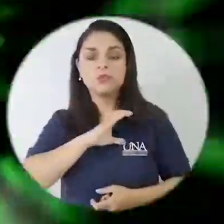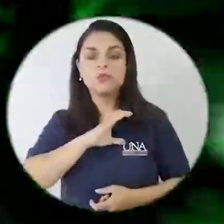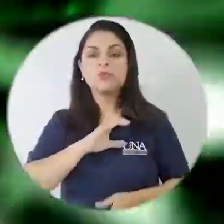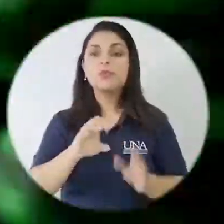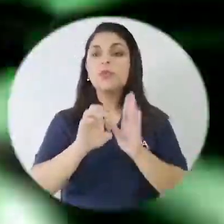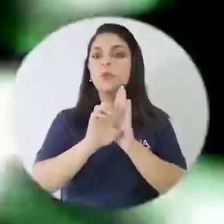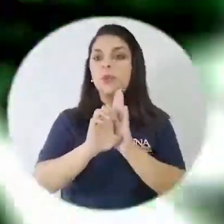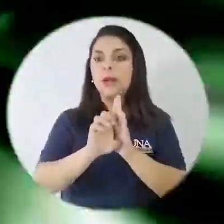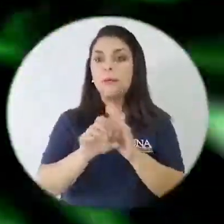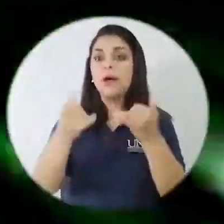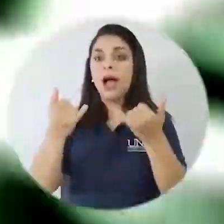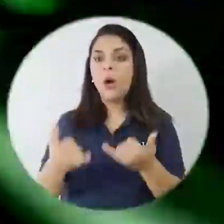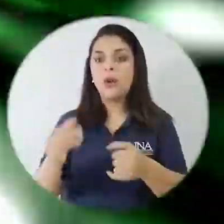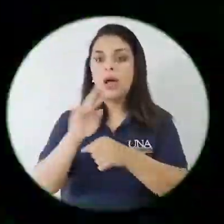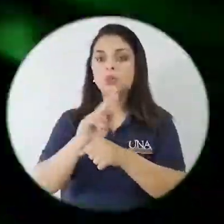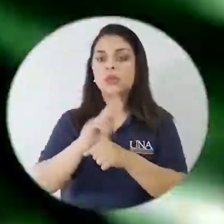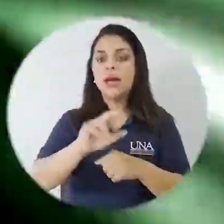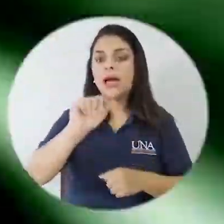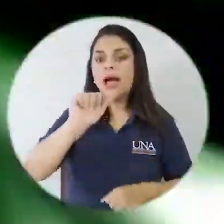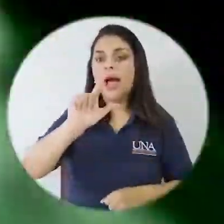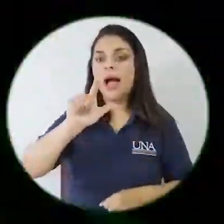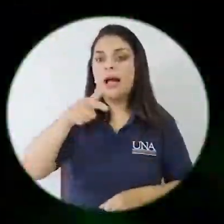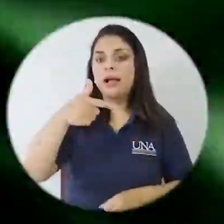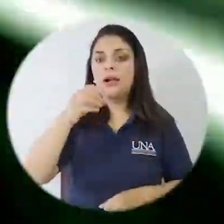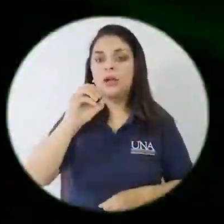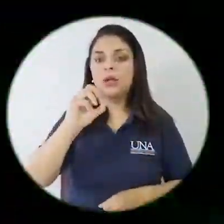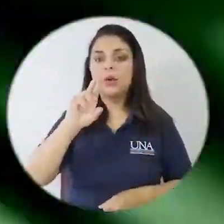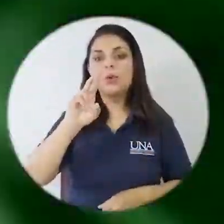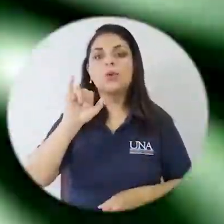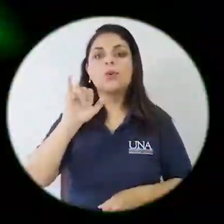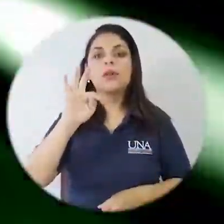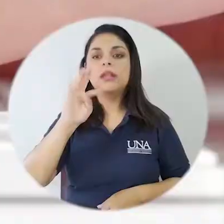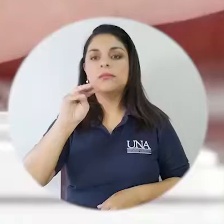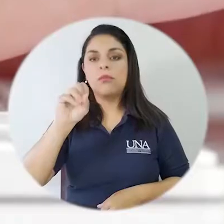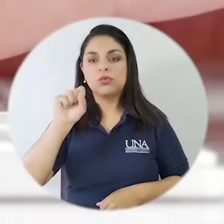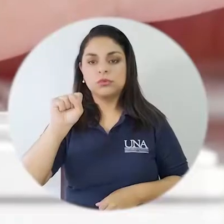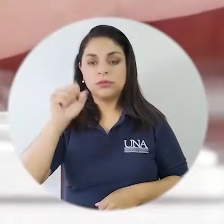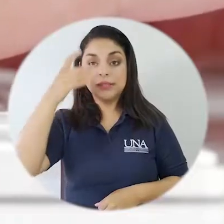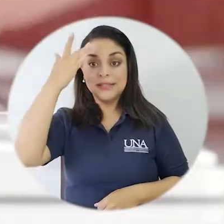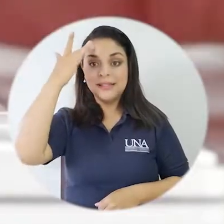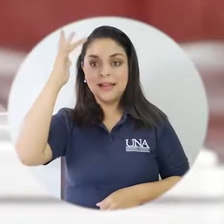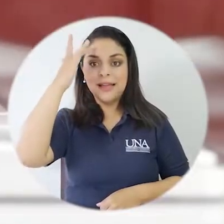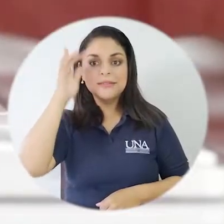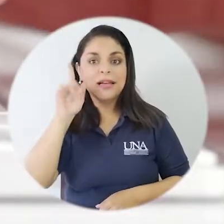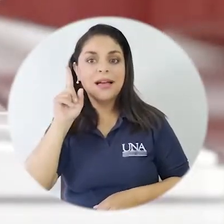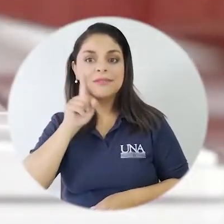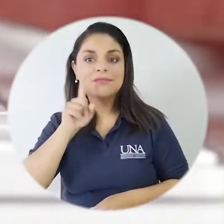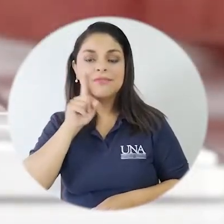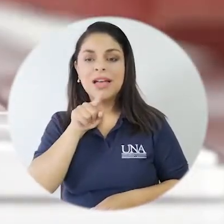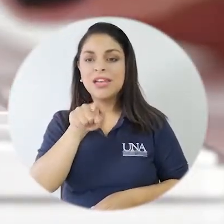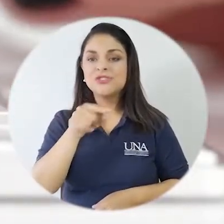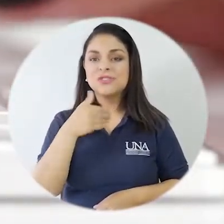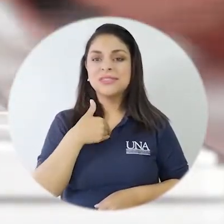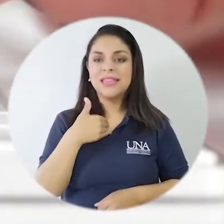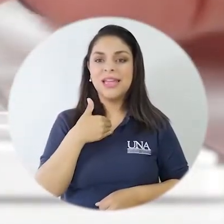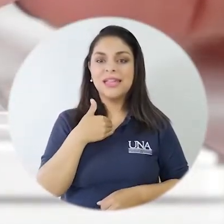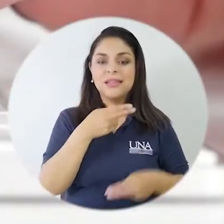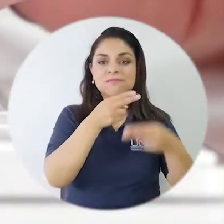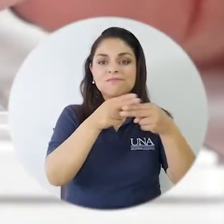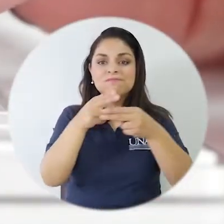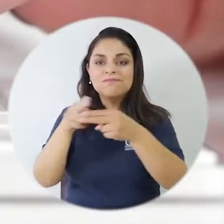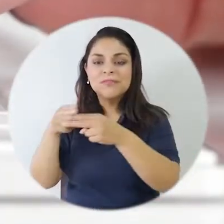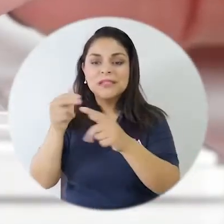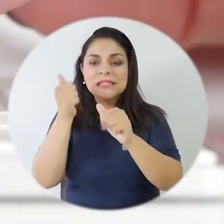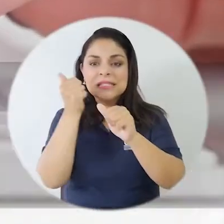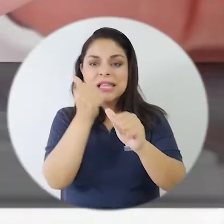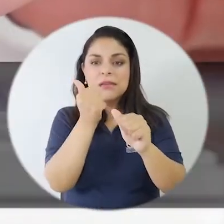un secreto hoy la utilización de algoritmos de inteligencia artificial que tienen cada vez más